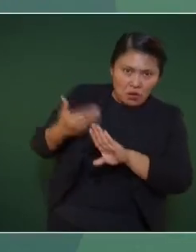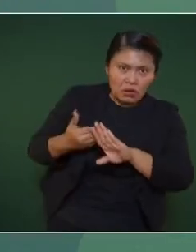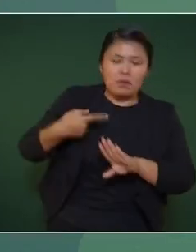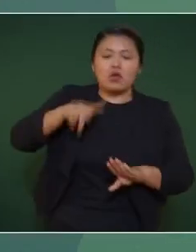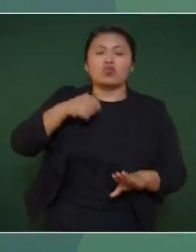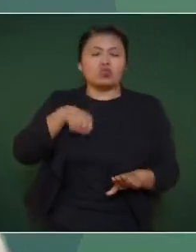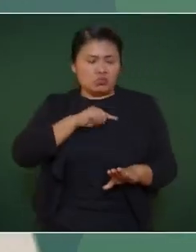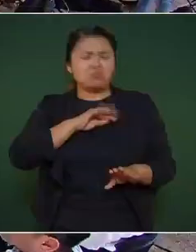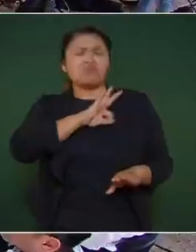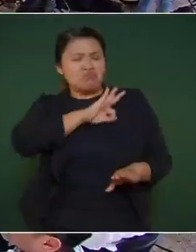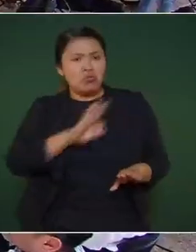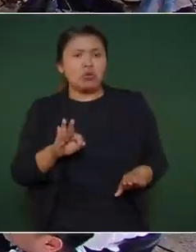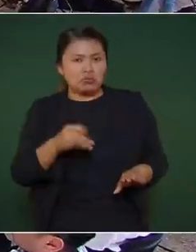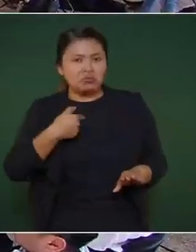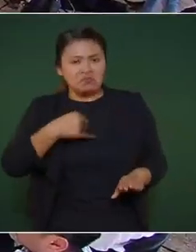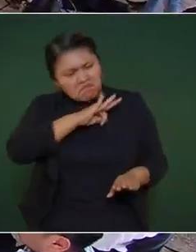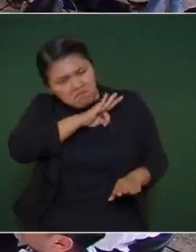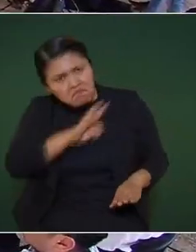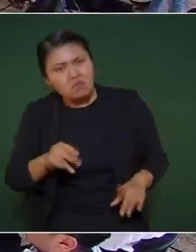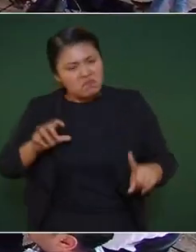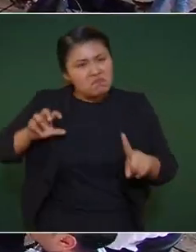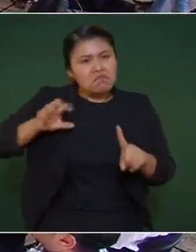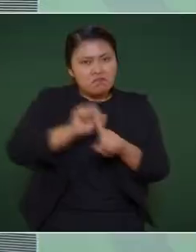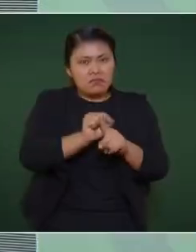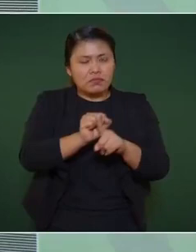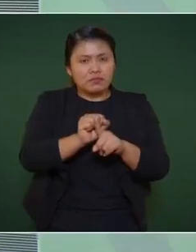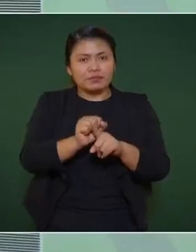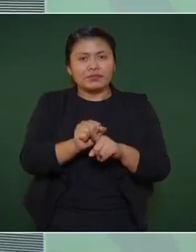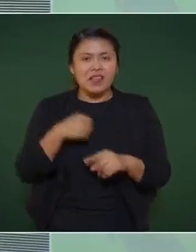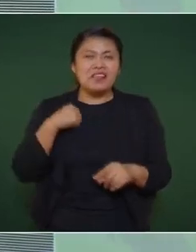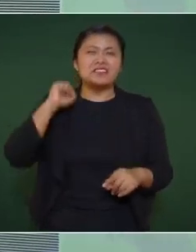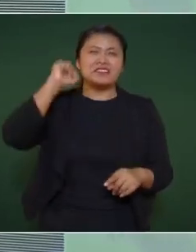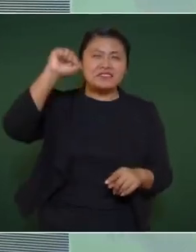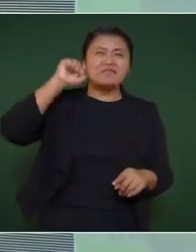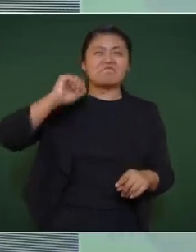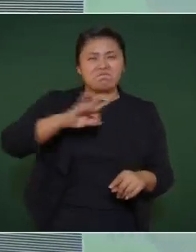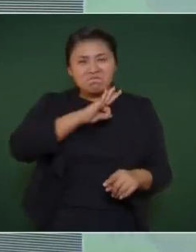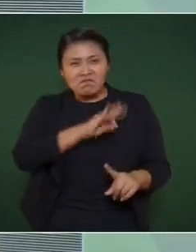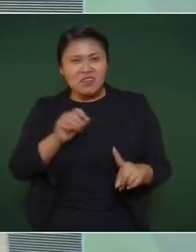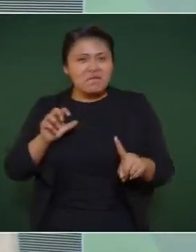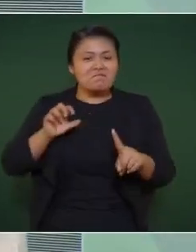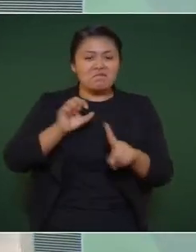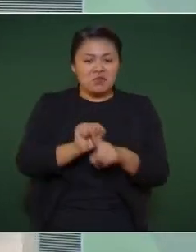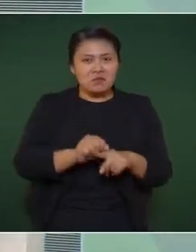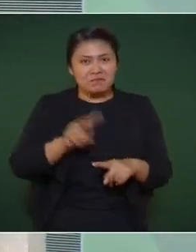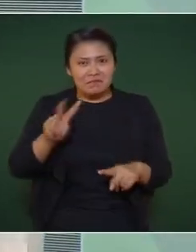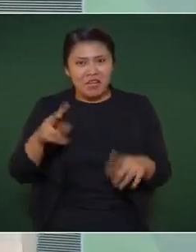pudo, sí se pudo, sí se pudo, sí se